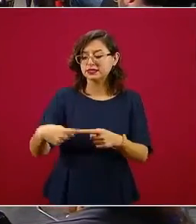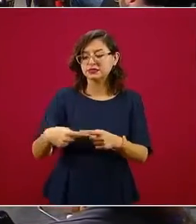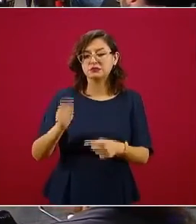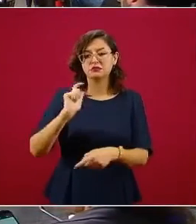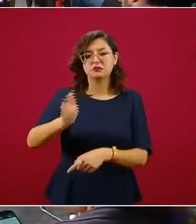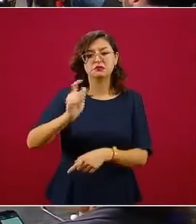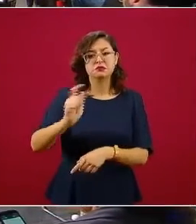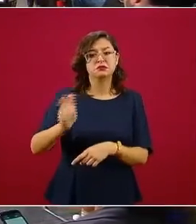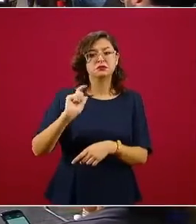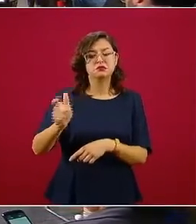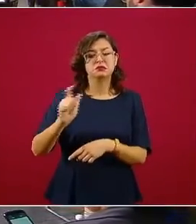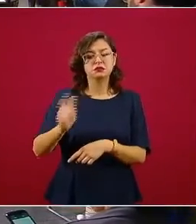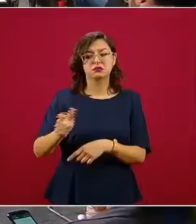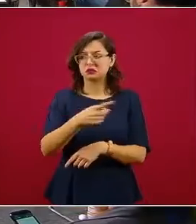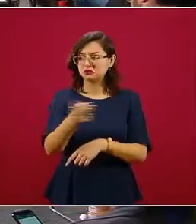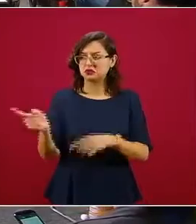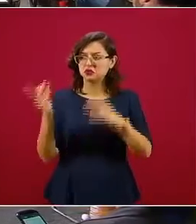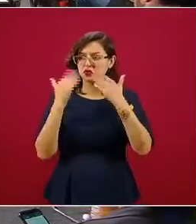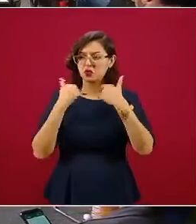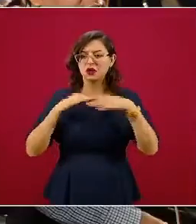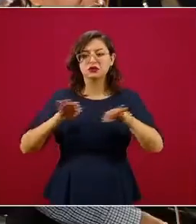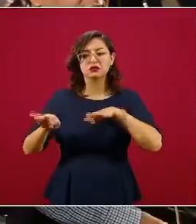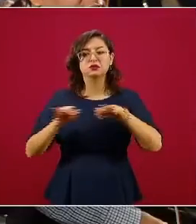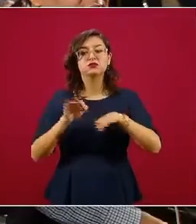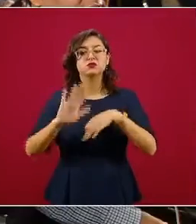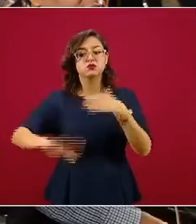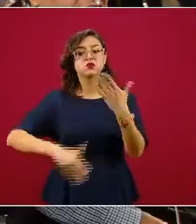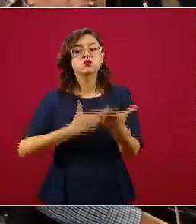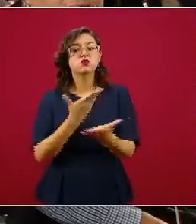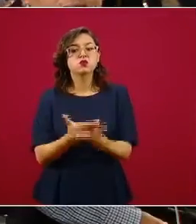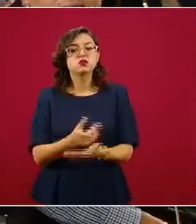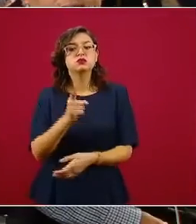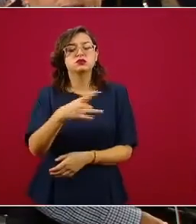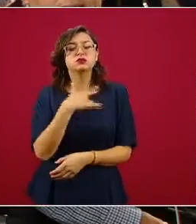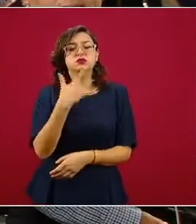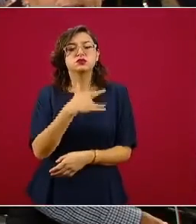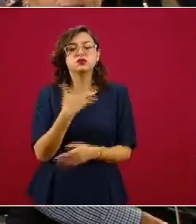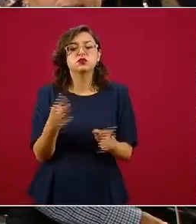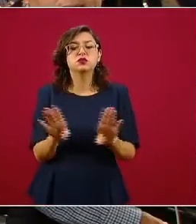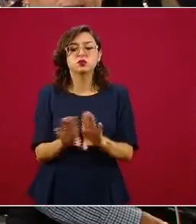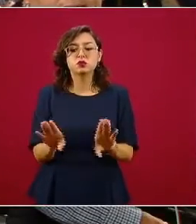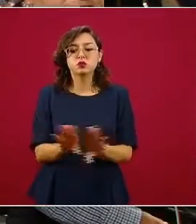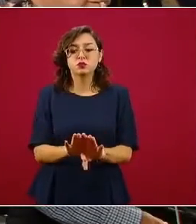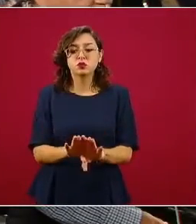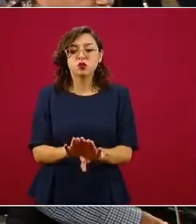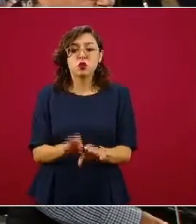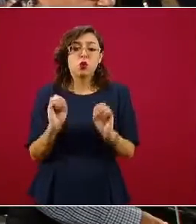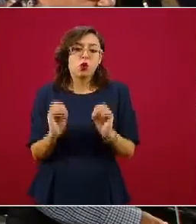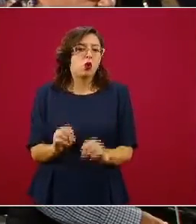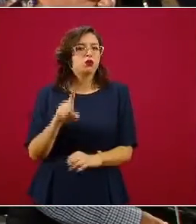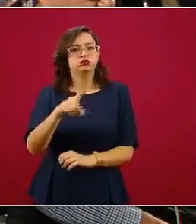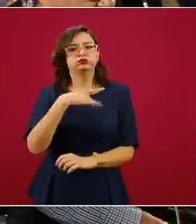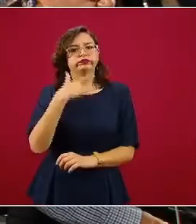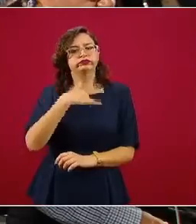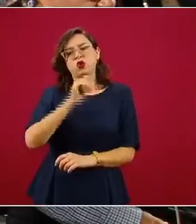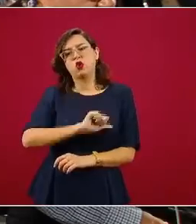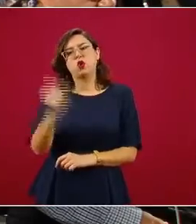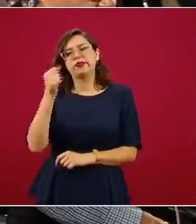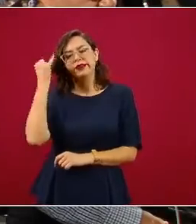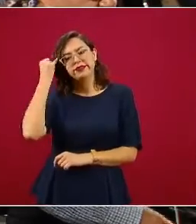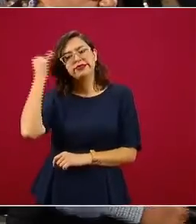meses? Preguntaría cómo ve esta propuesta y si usted ya definitivamente tiene otro tipo de esquema para